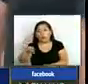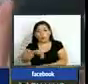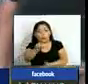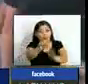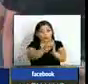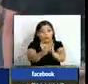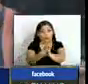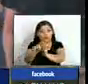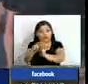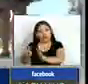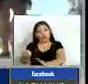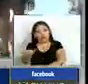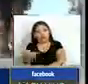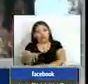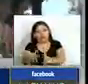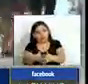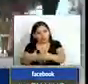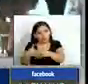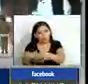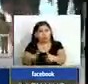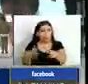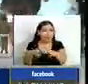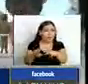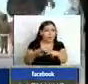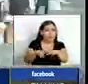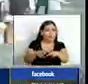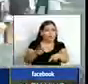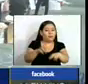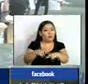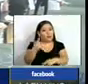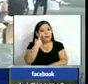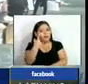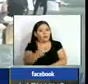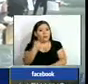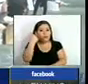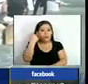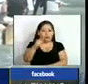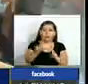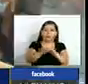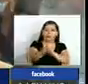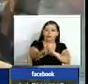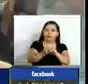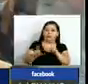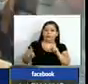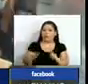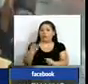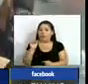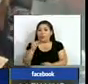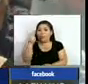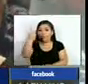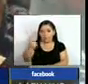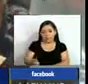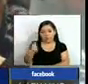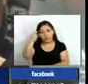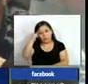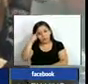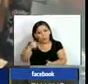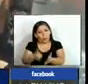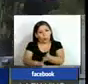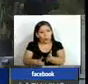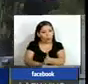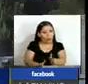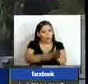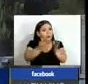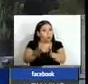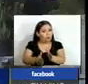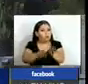49 estados del país, sumado a que constantemente se ignora la importancia del distanciamiento social, hace que el gobernador reevalúe la velocidad de